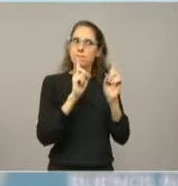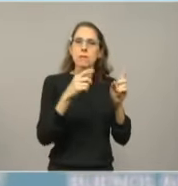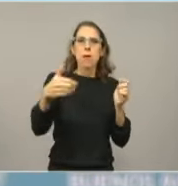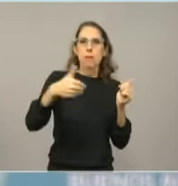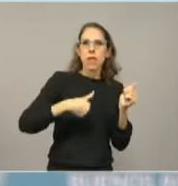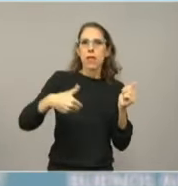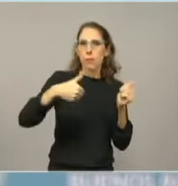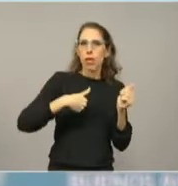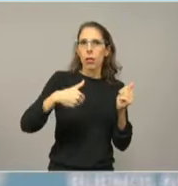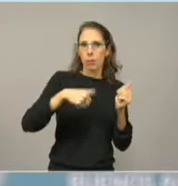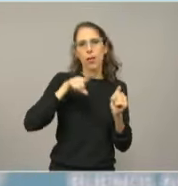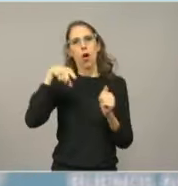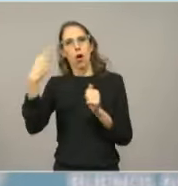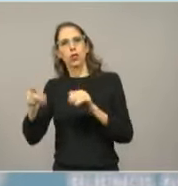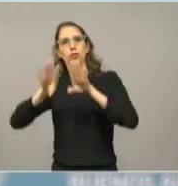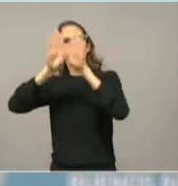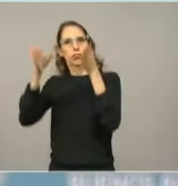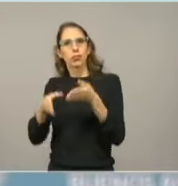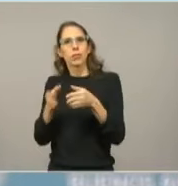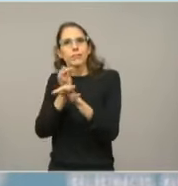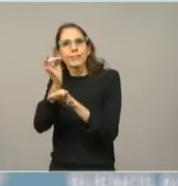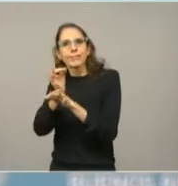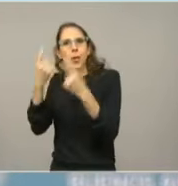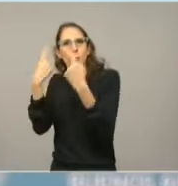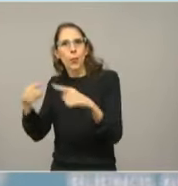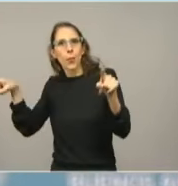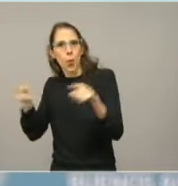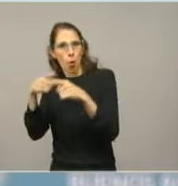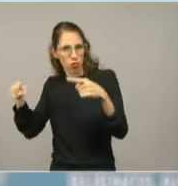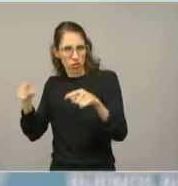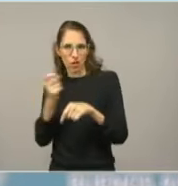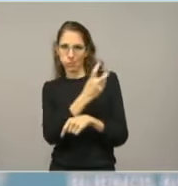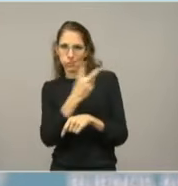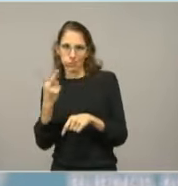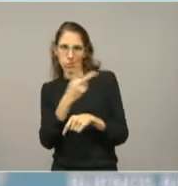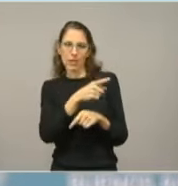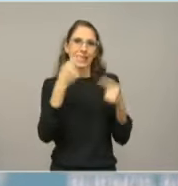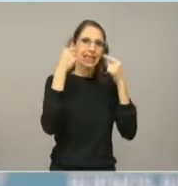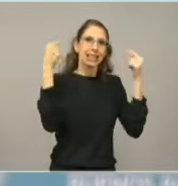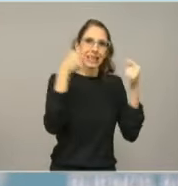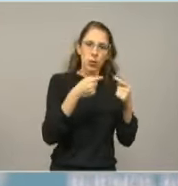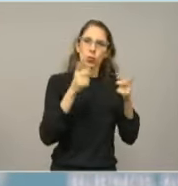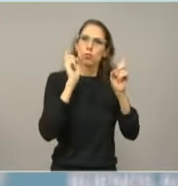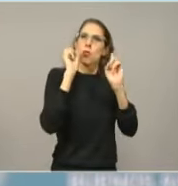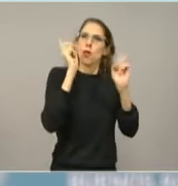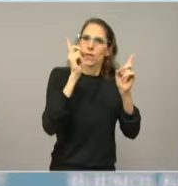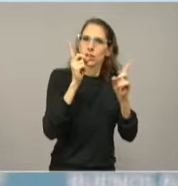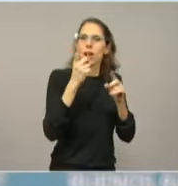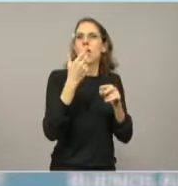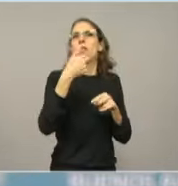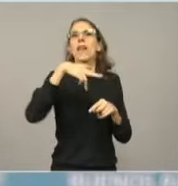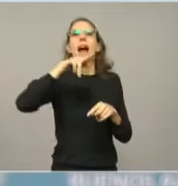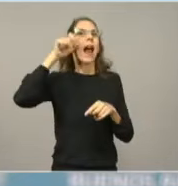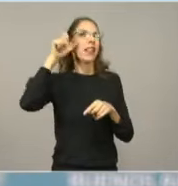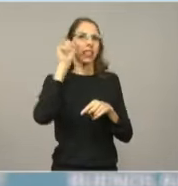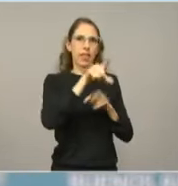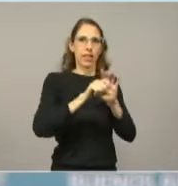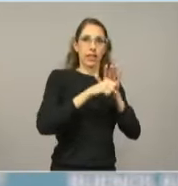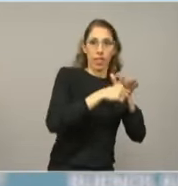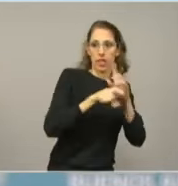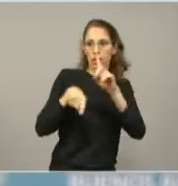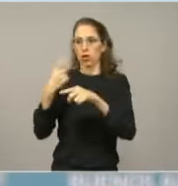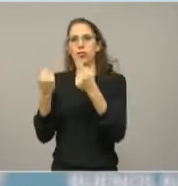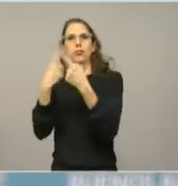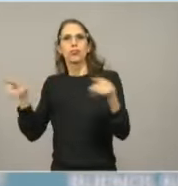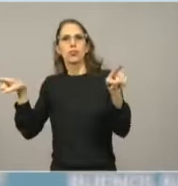el conservatorio que se va a inaugurar también el día miércoles el instituto profesorado de arte de tandil eran dos edificios que estaban